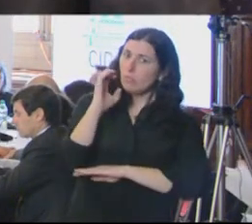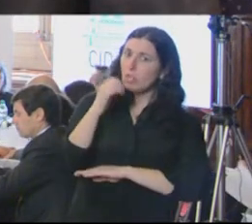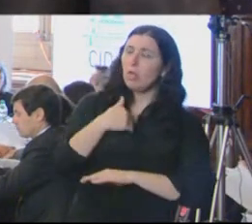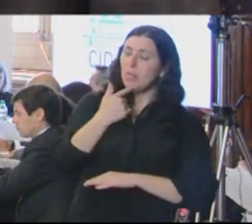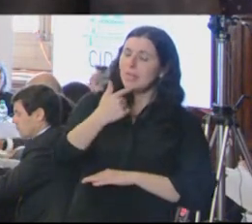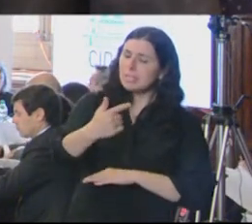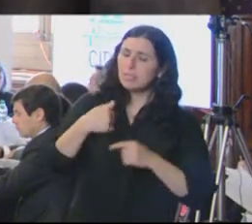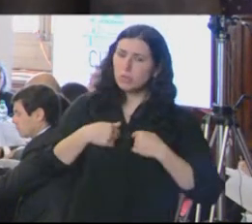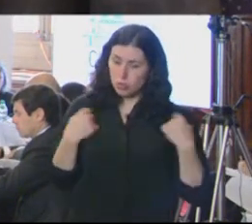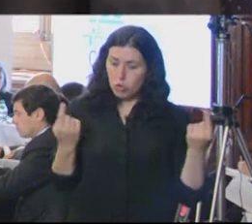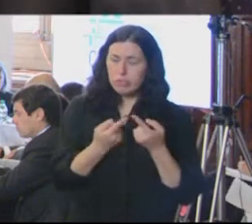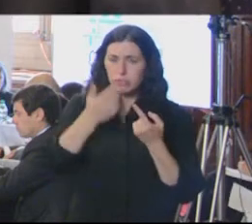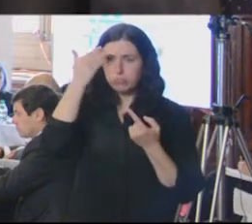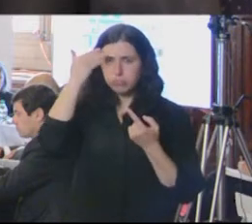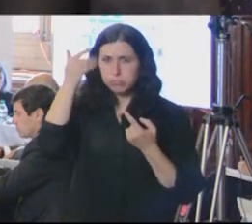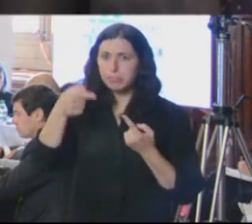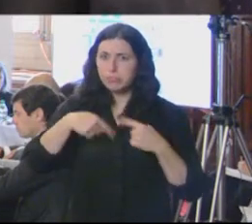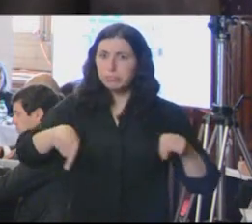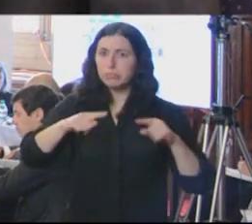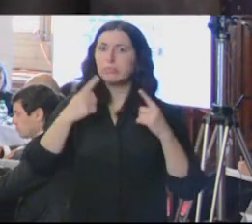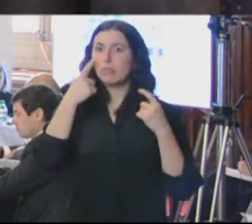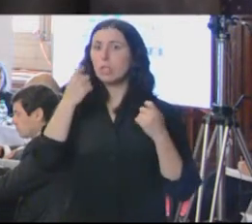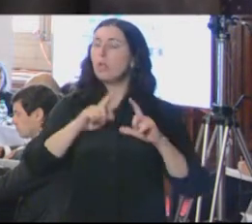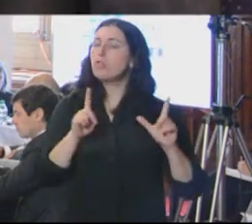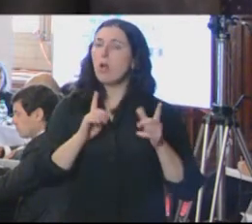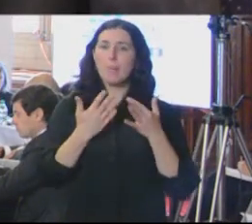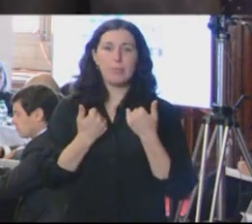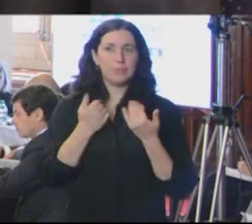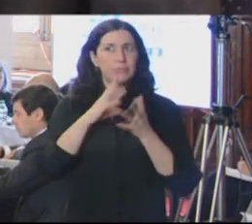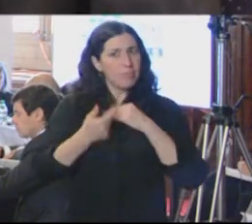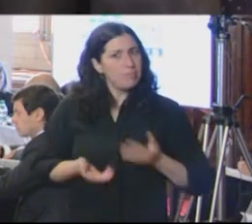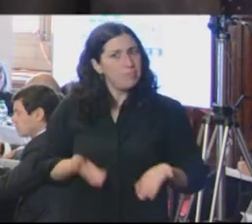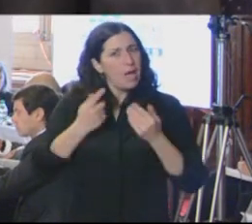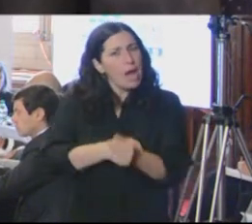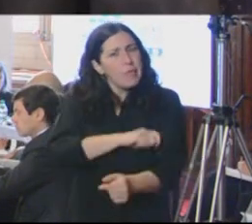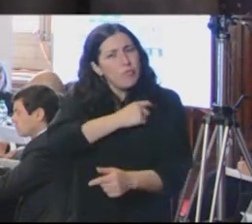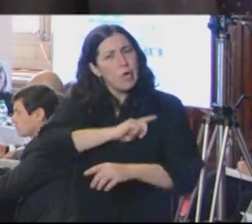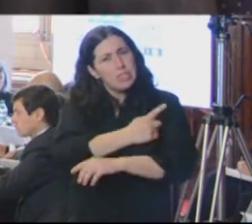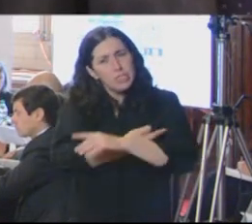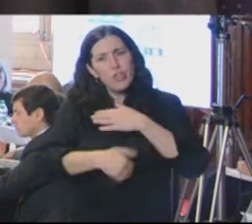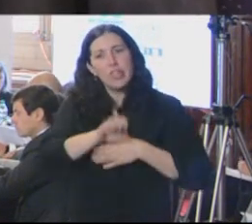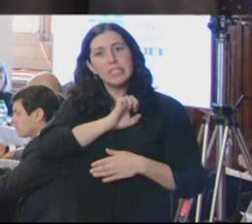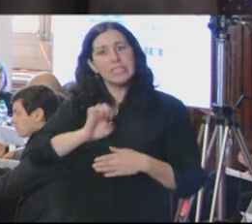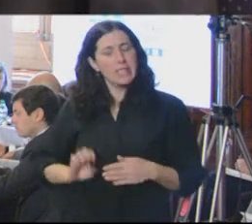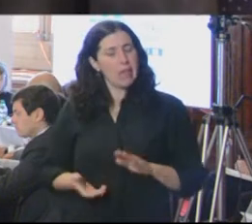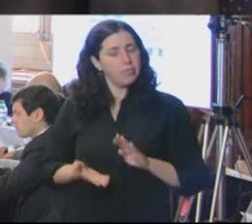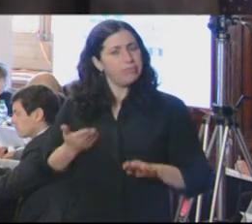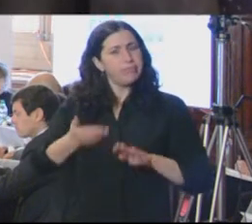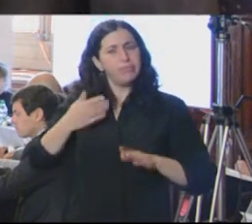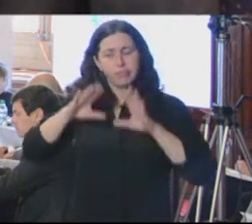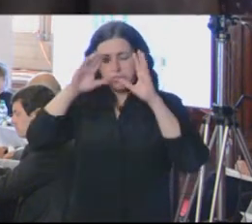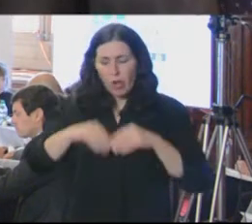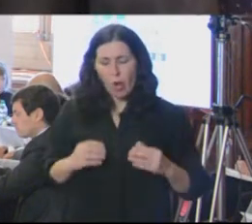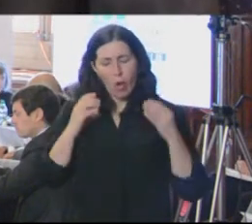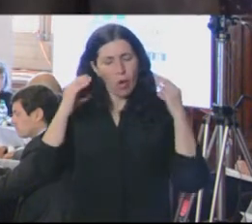desafío del cual somos conscientes, no ahorraremos esfuerzo alguno como Estado para tomar todas las medidas